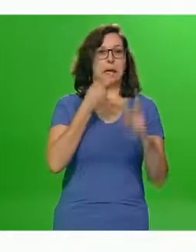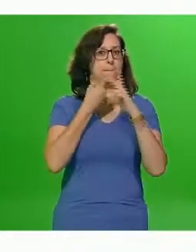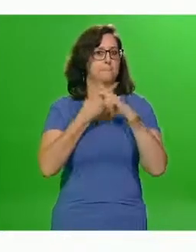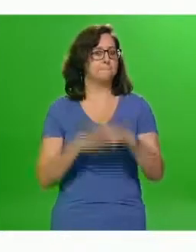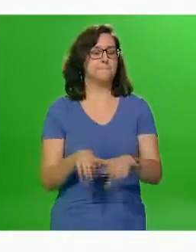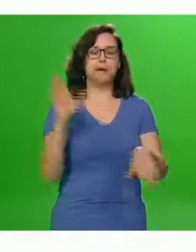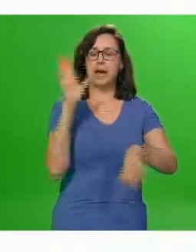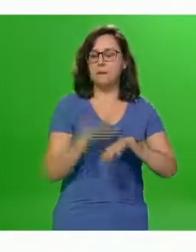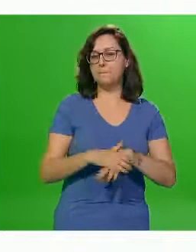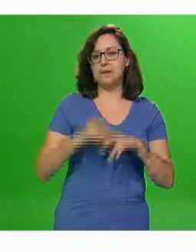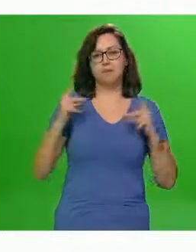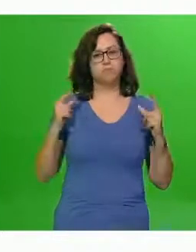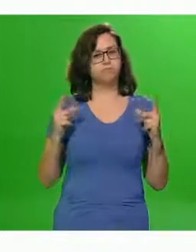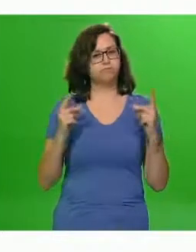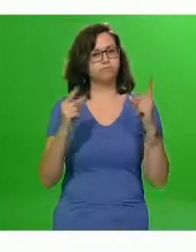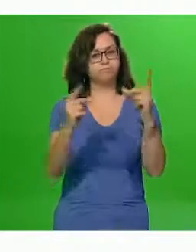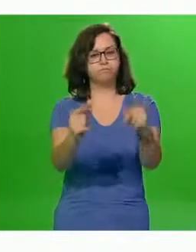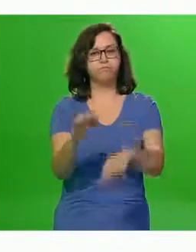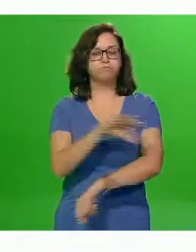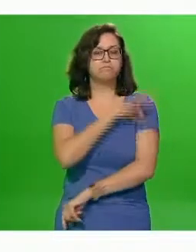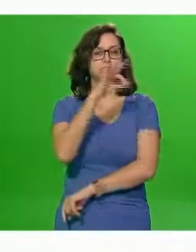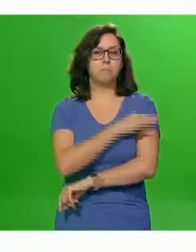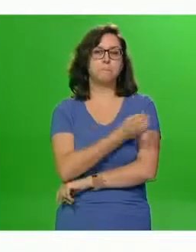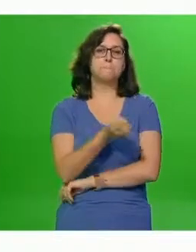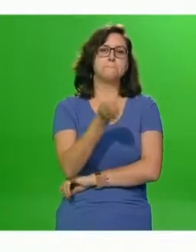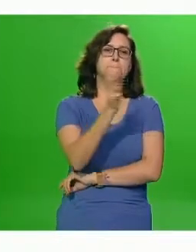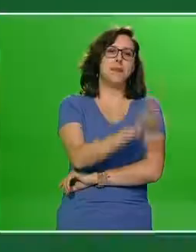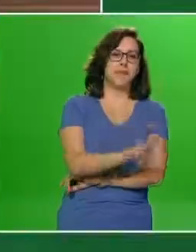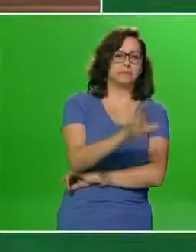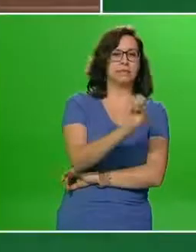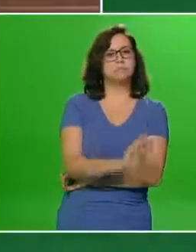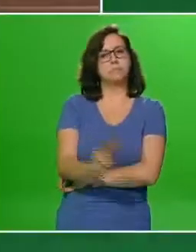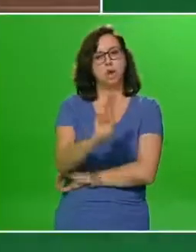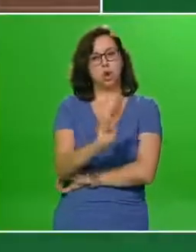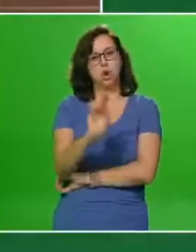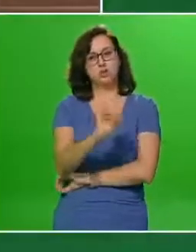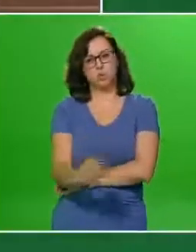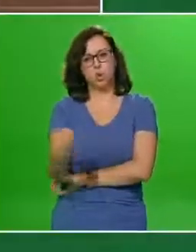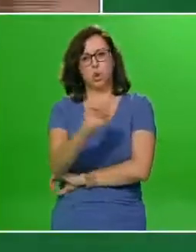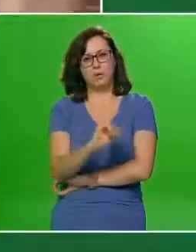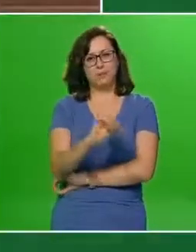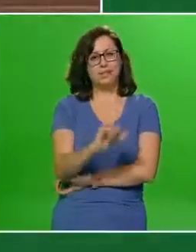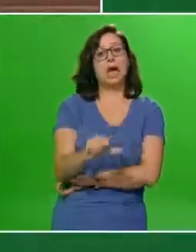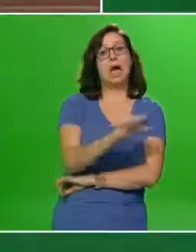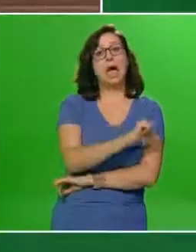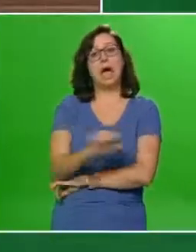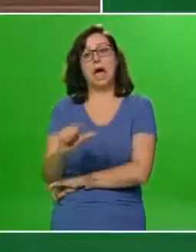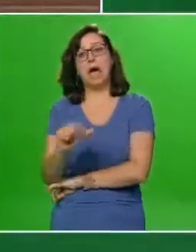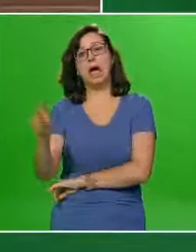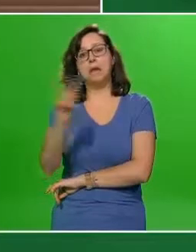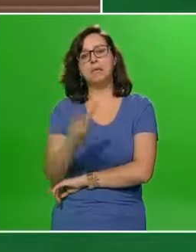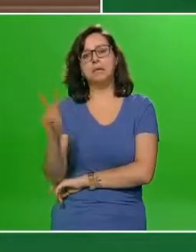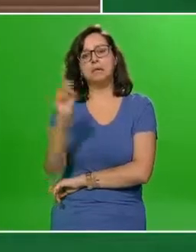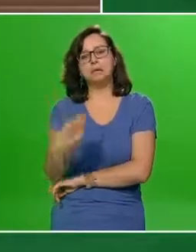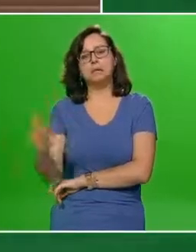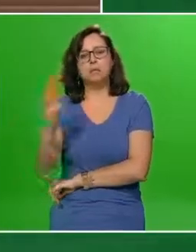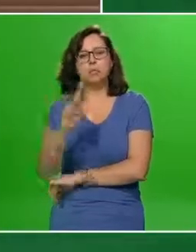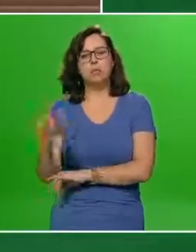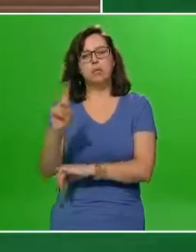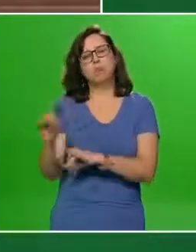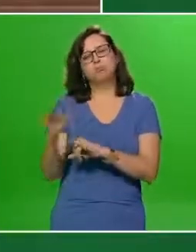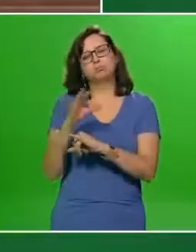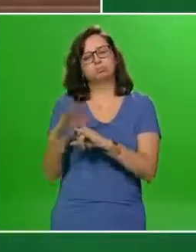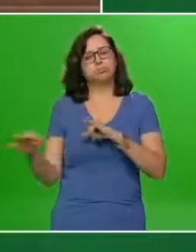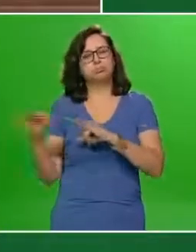de vacunación por lo general está martes, miércoles y jueves, y posterior están terminando la población blanco